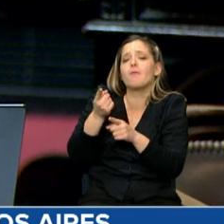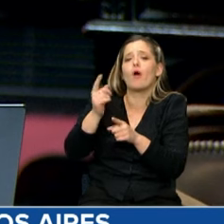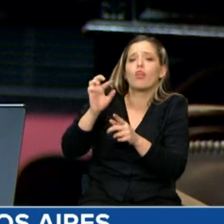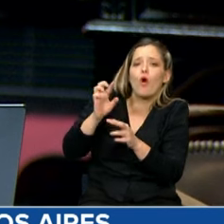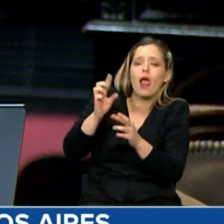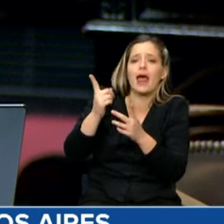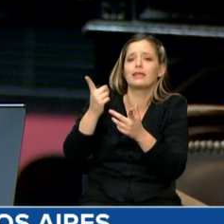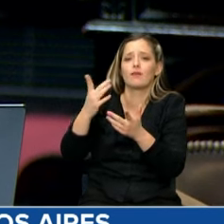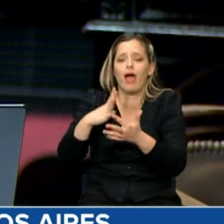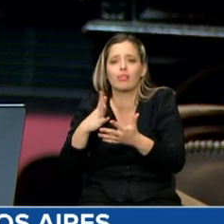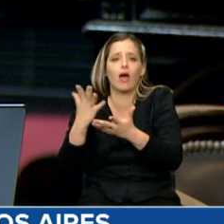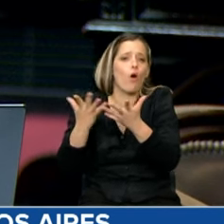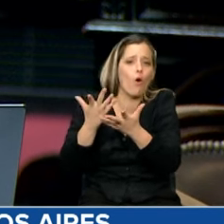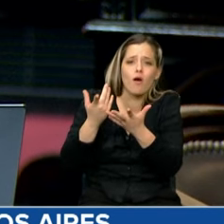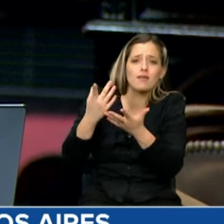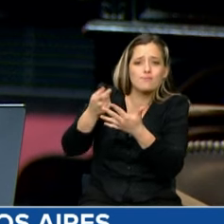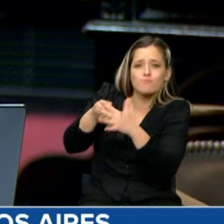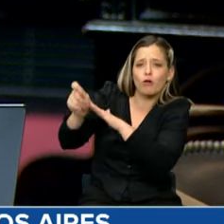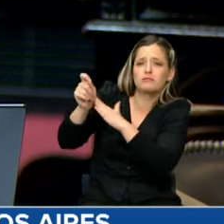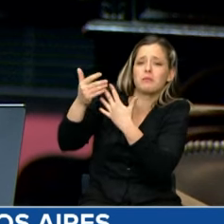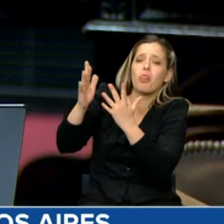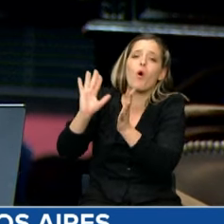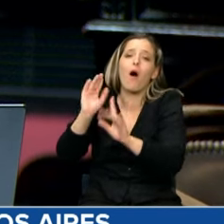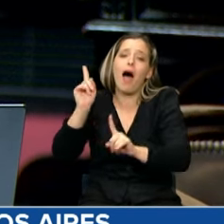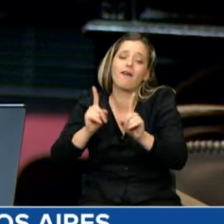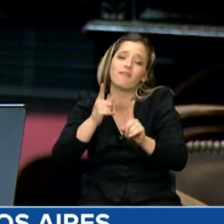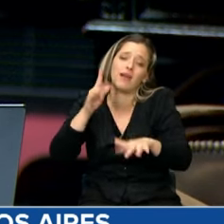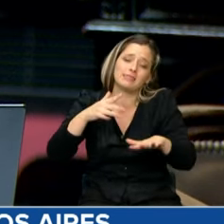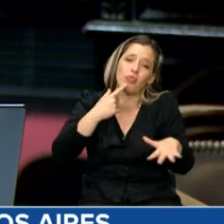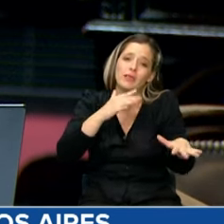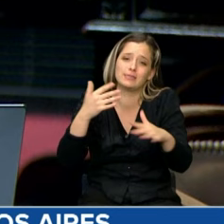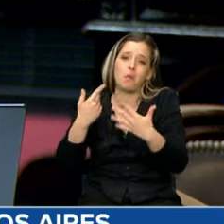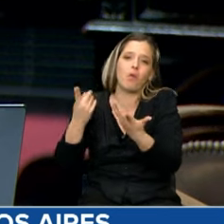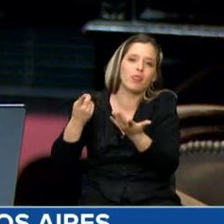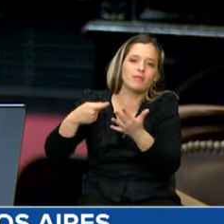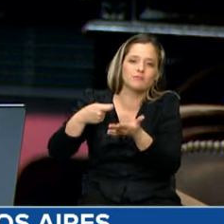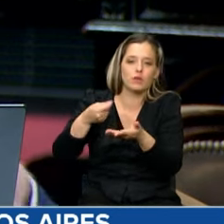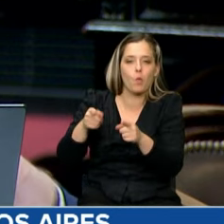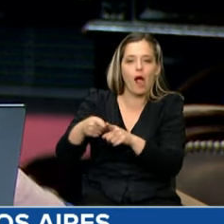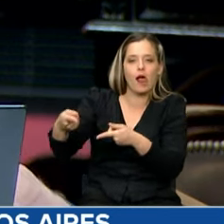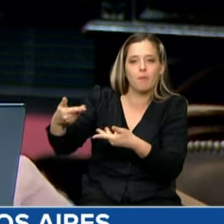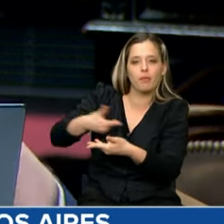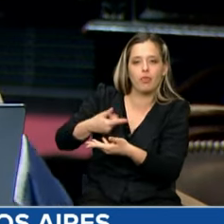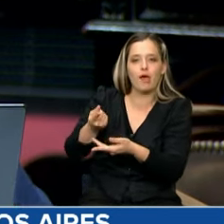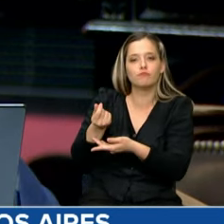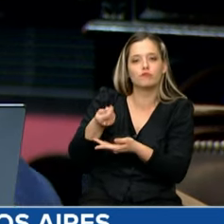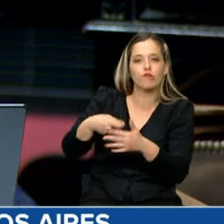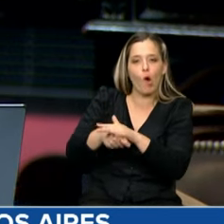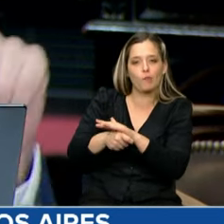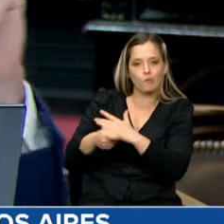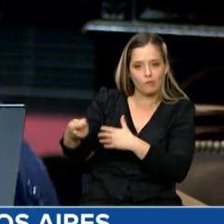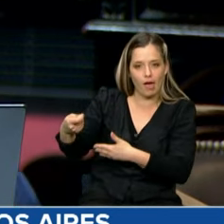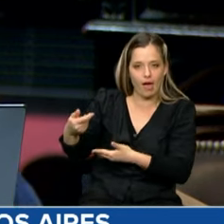o porque Incluso se sospecha que te piden coimas para para cualquier importación es decir esta ley por sí